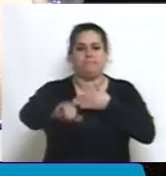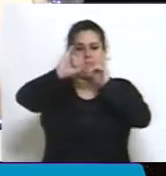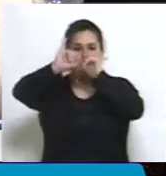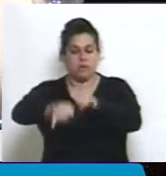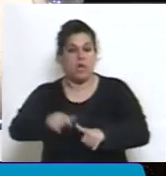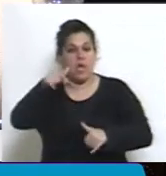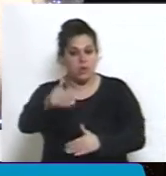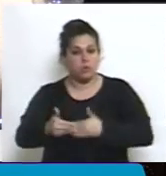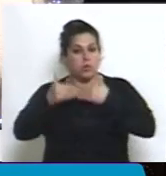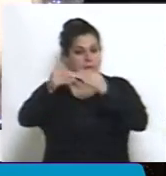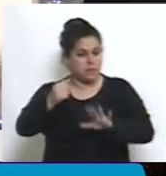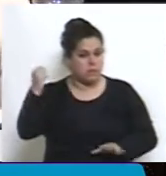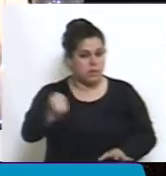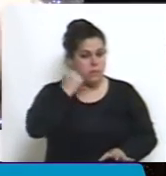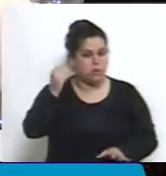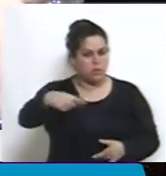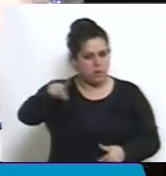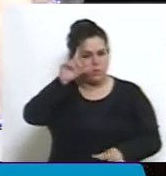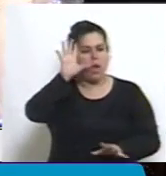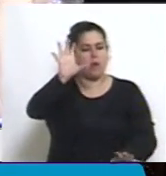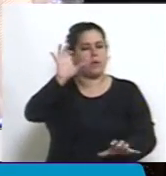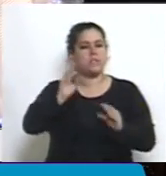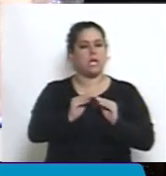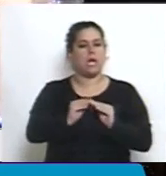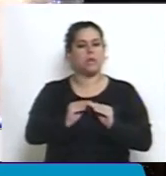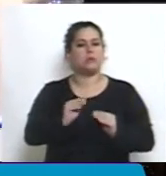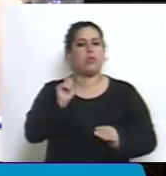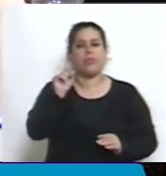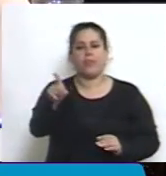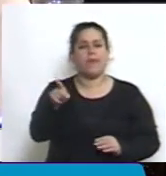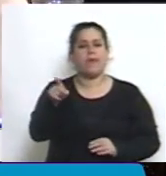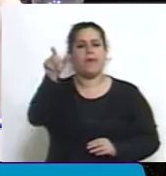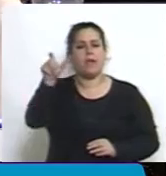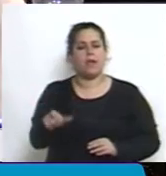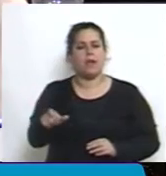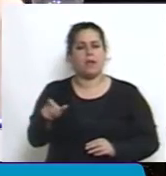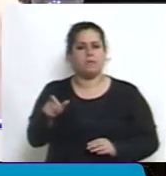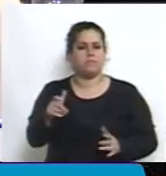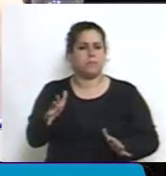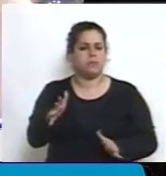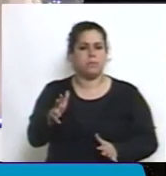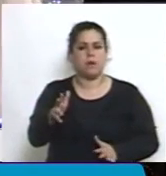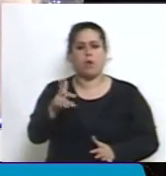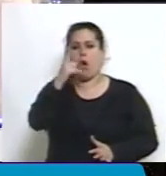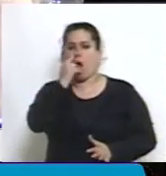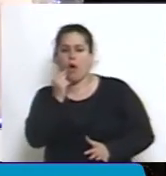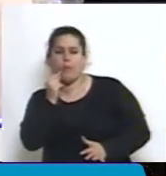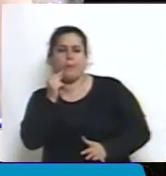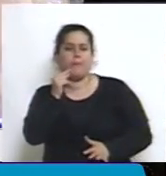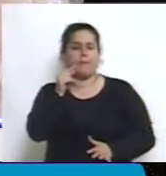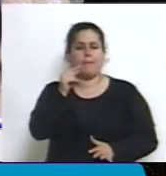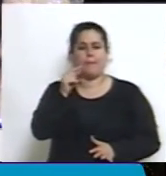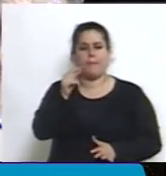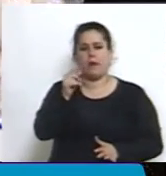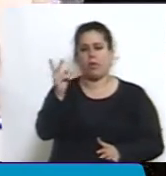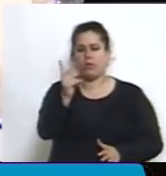avance importante. Recuerden el caso de unos hombres que se